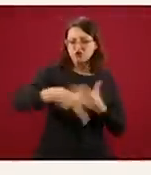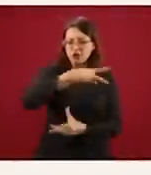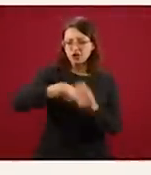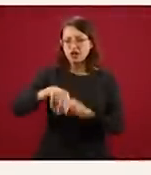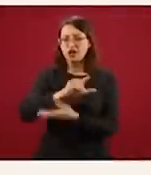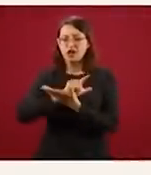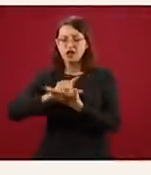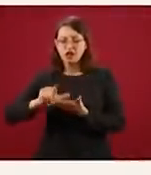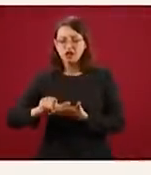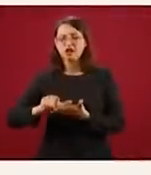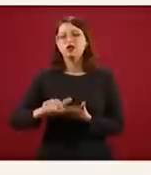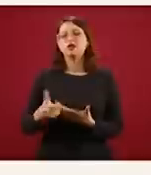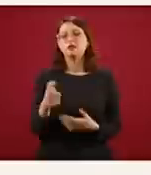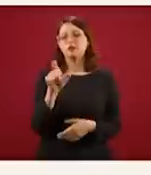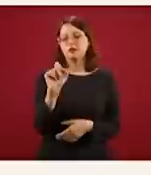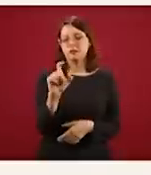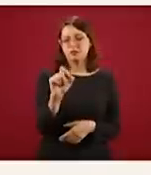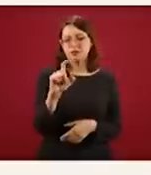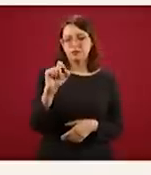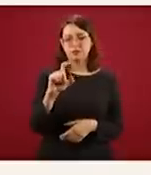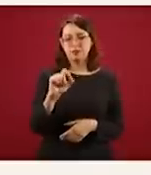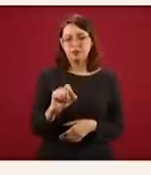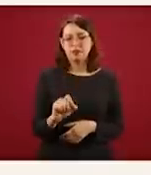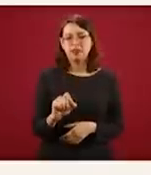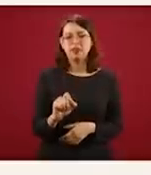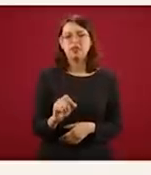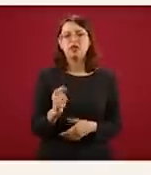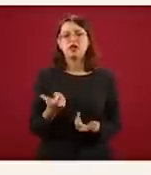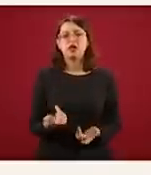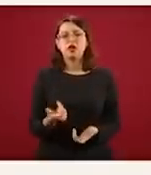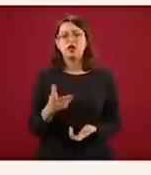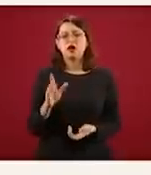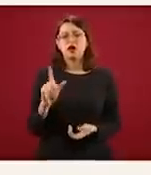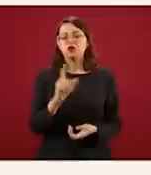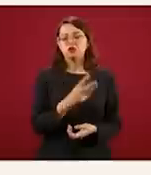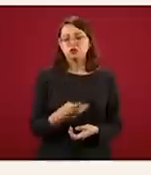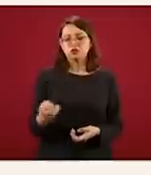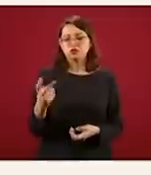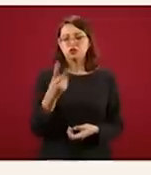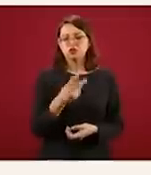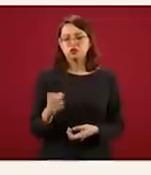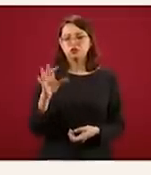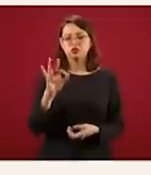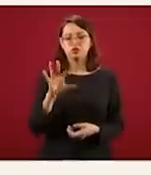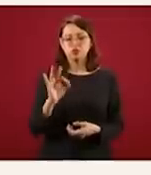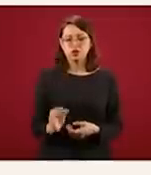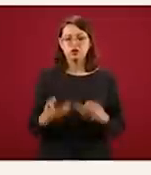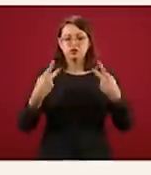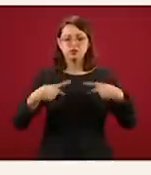240 personas bloqueadas, 811 cuentas bloqueadas,